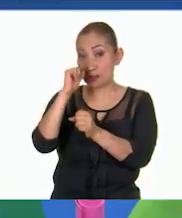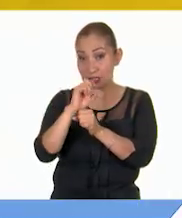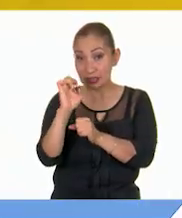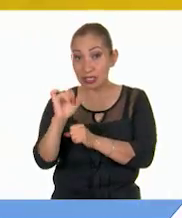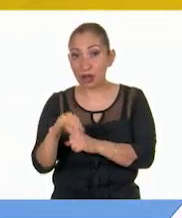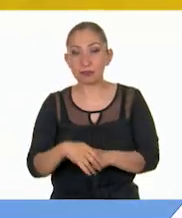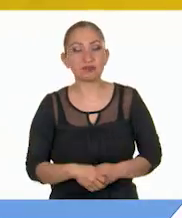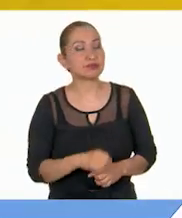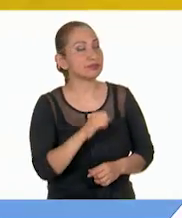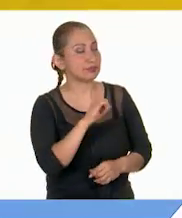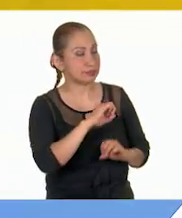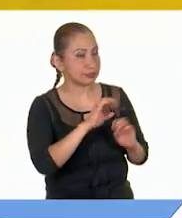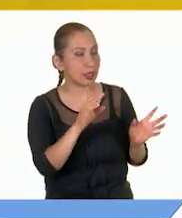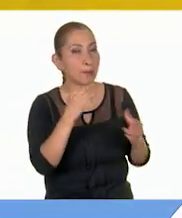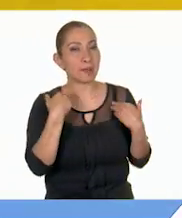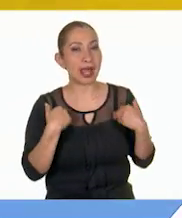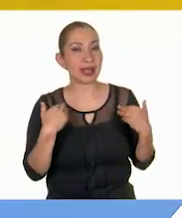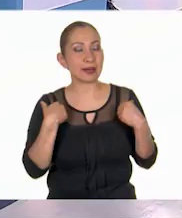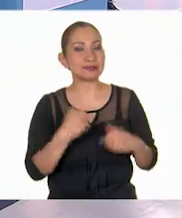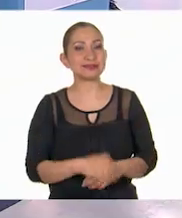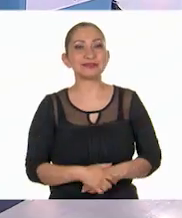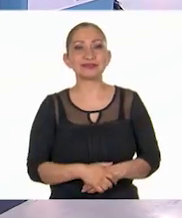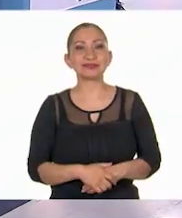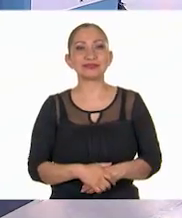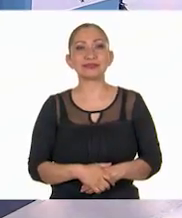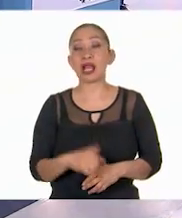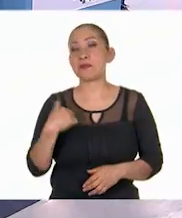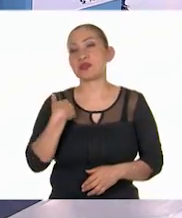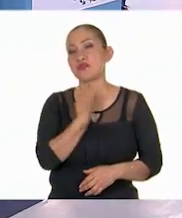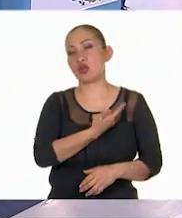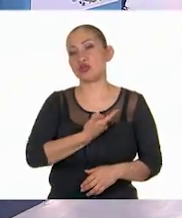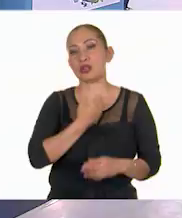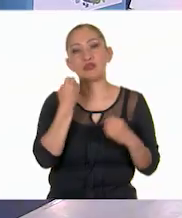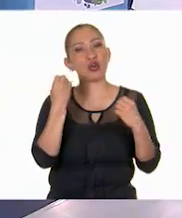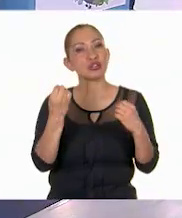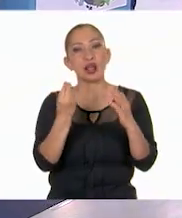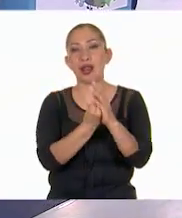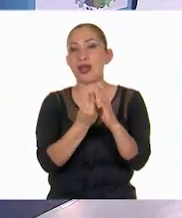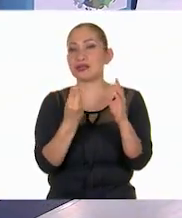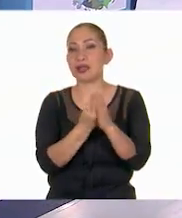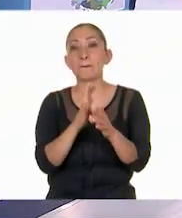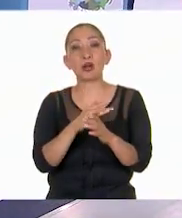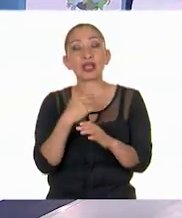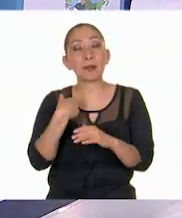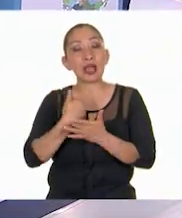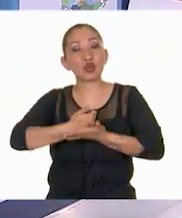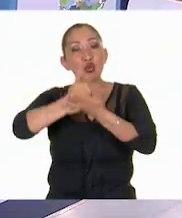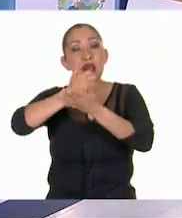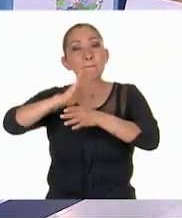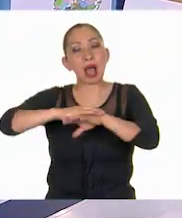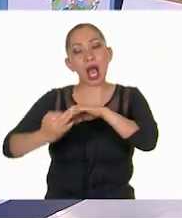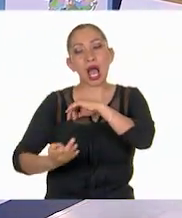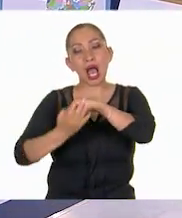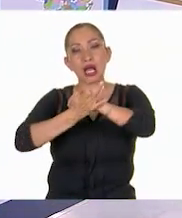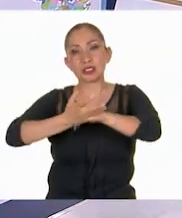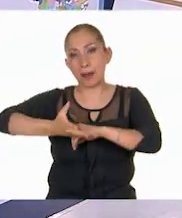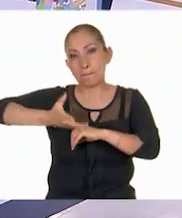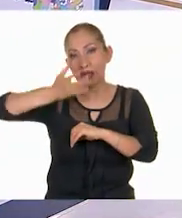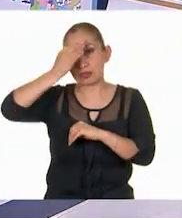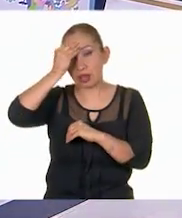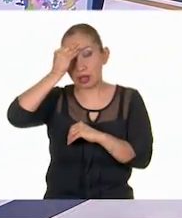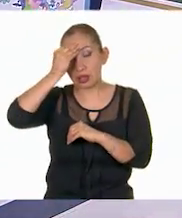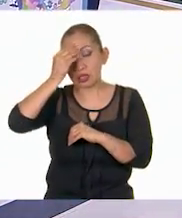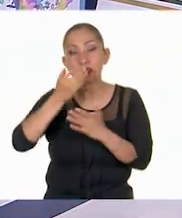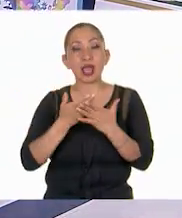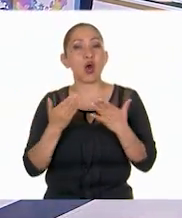Gaby? Así es, María. Pues a mí me gustan mucho estas sesiones porque me permiten fortalecer mis aprendizajes.